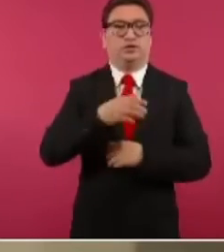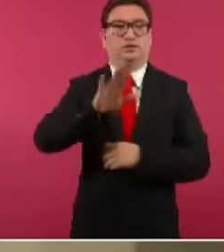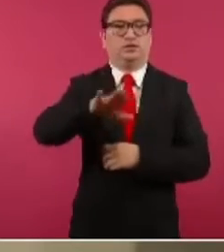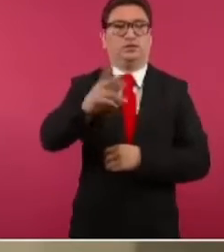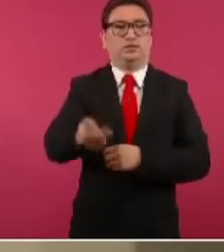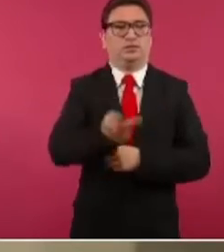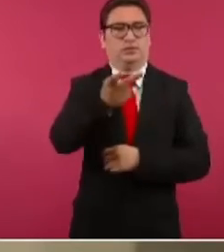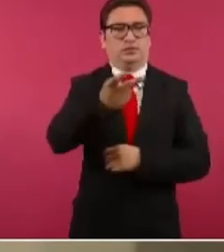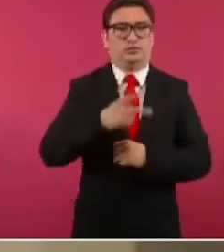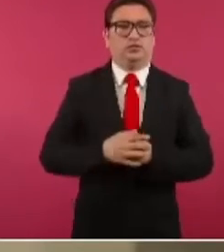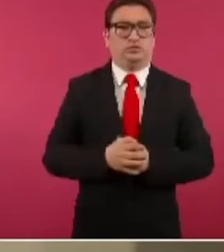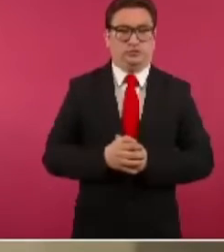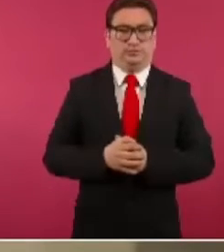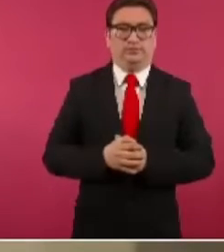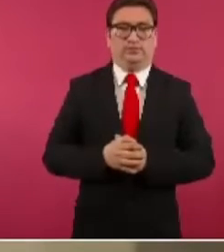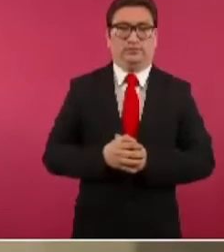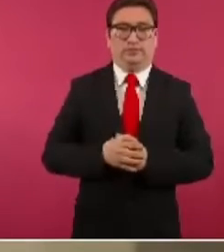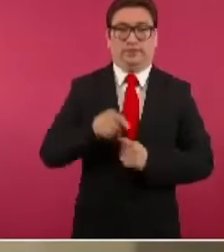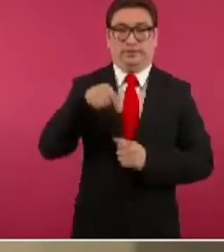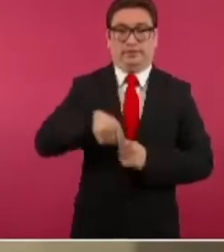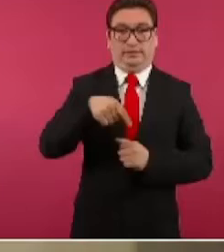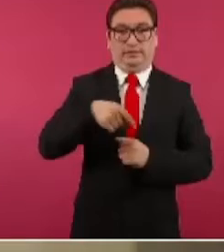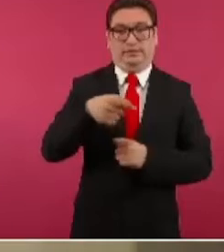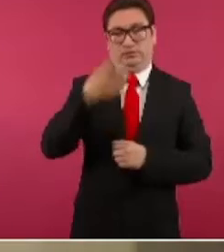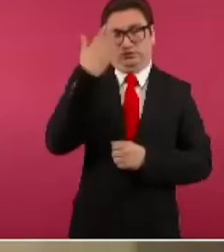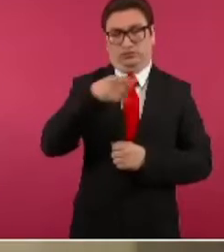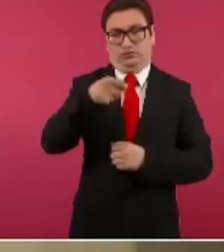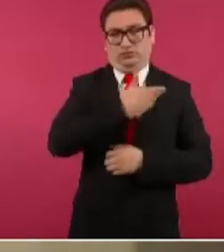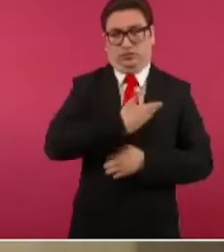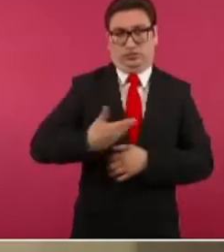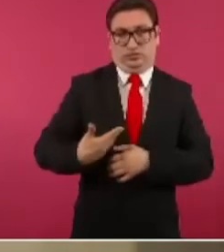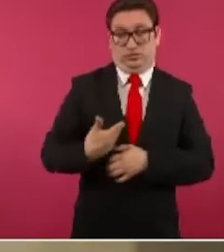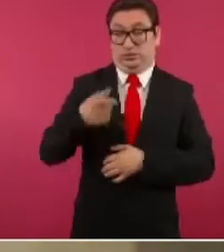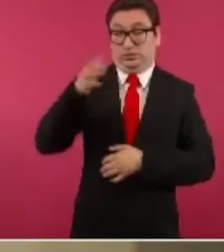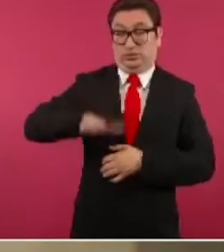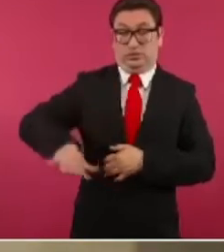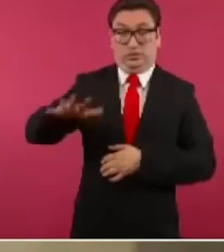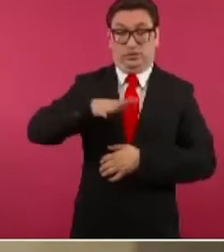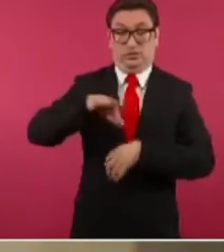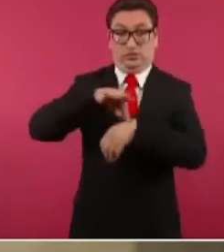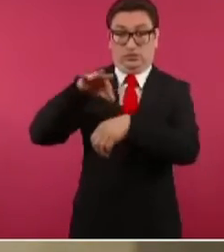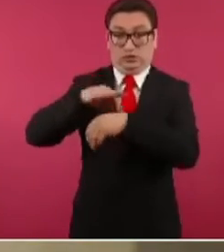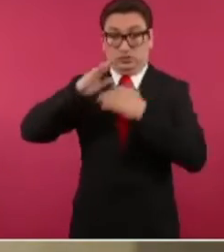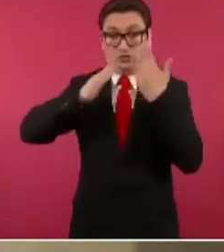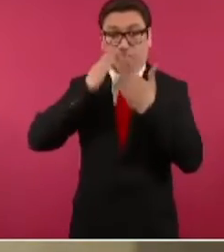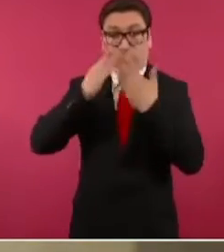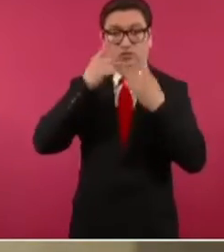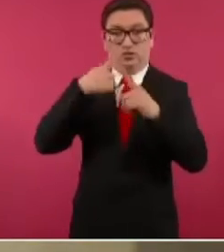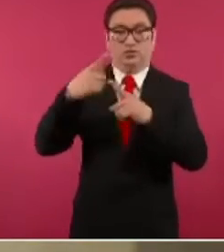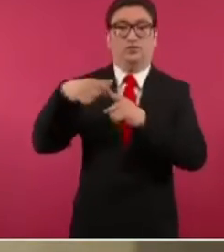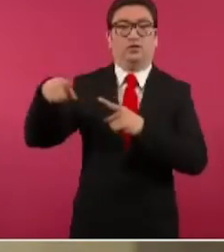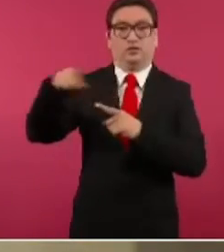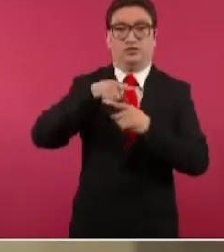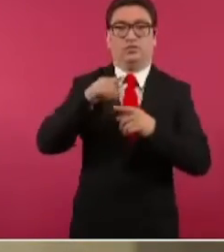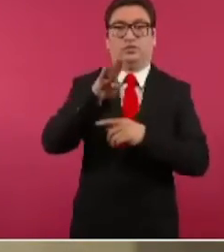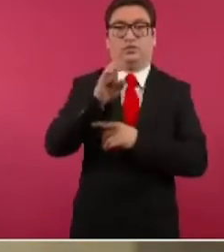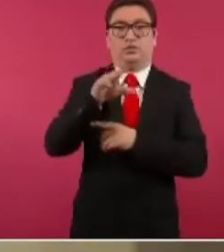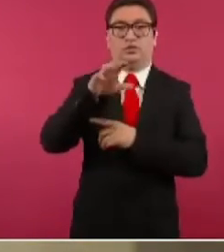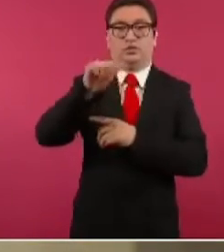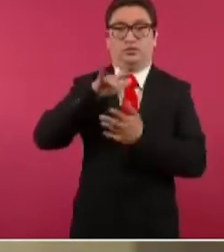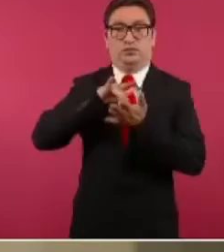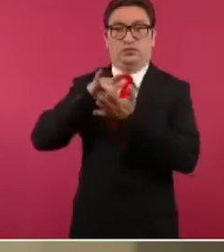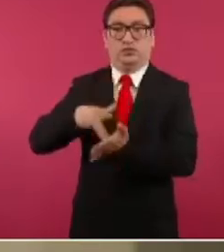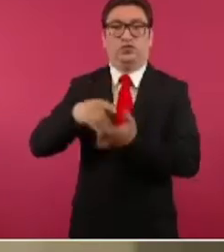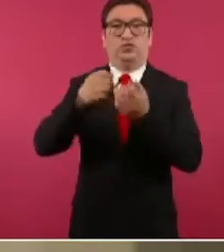es, si será en este sexenio que las condiciones cambien para los médicos en formación, ya sea en función de becas y seguridad